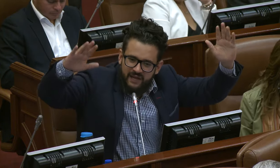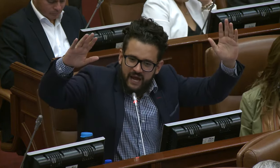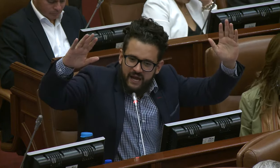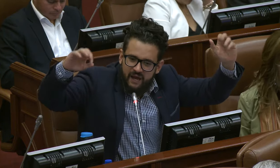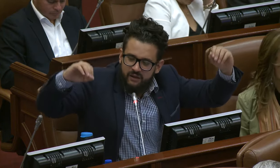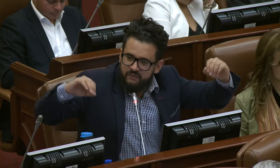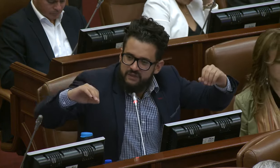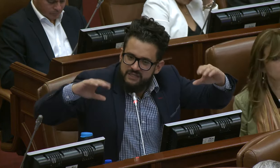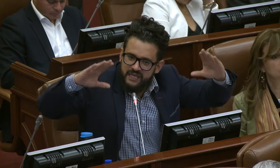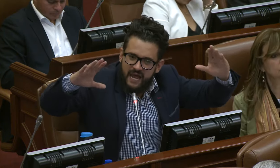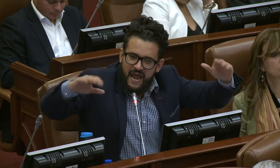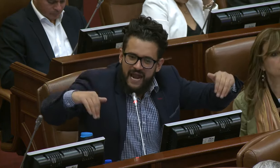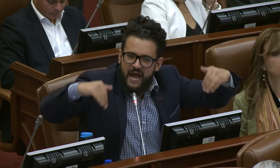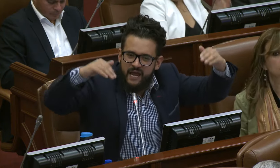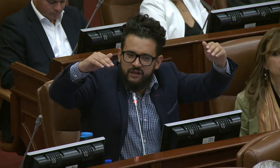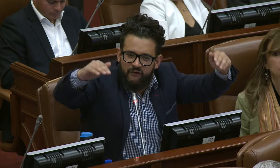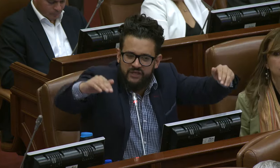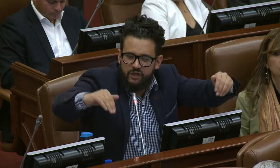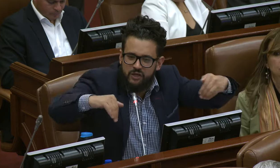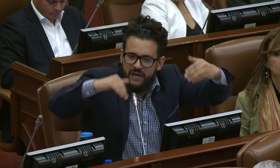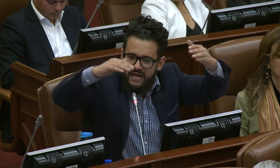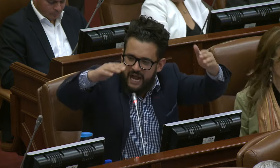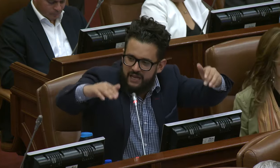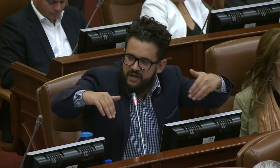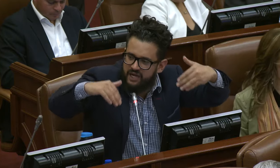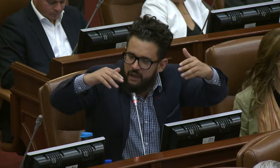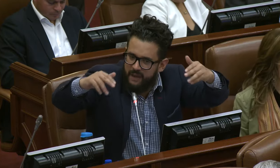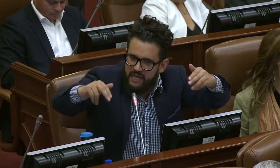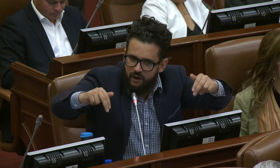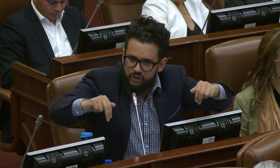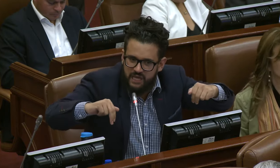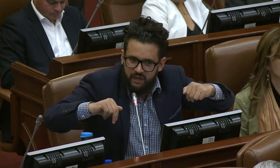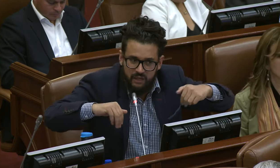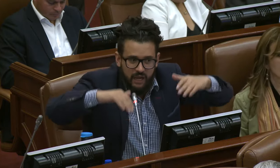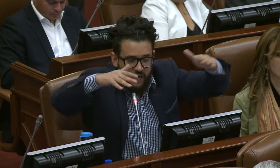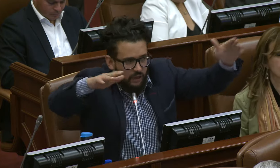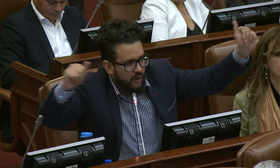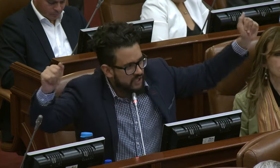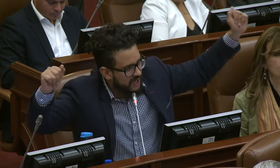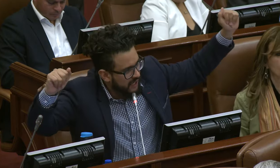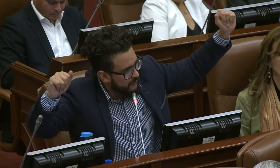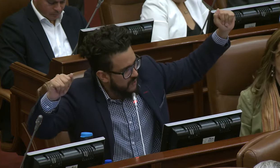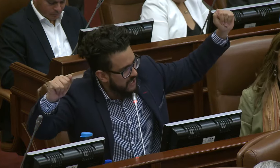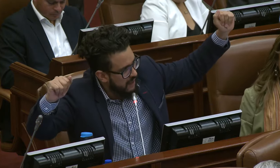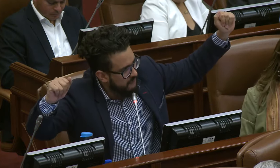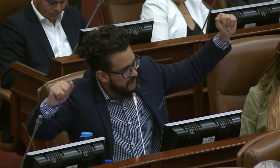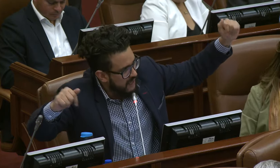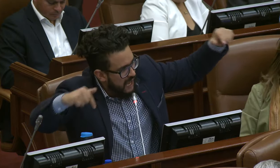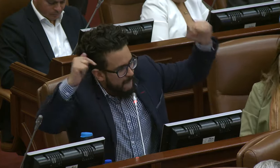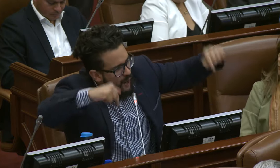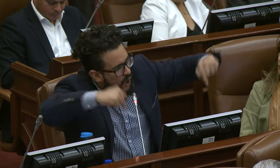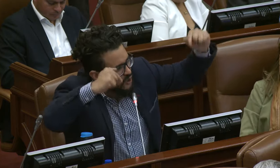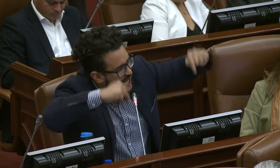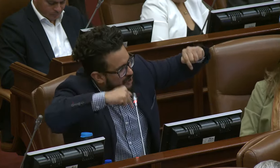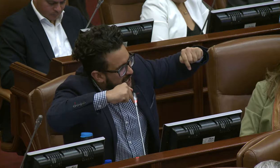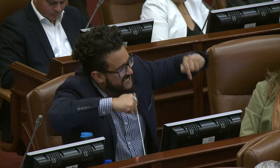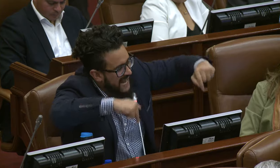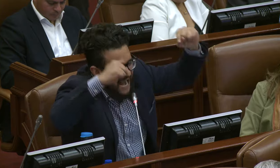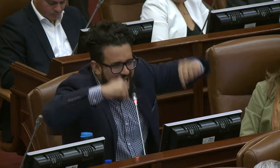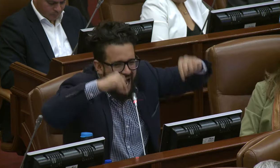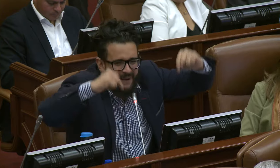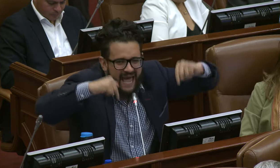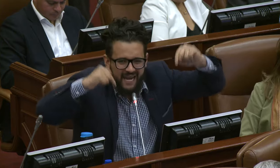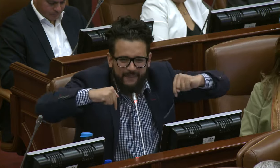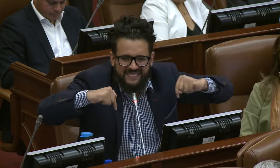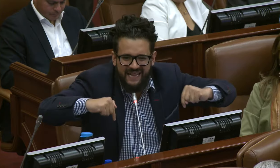el representante Lara sea el agente oficioso del alcalde Enrique peñalosa en el congreso de la república pero lo cierto